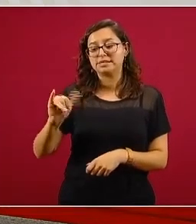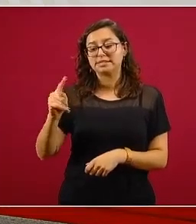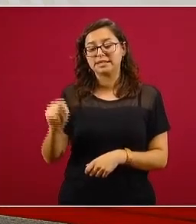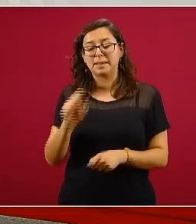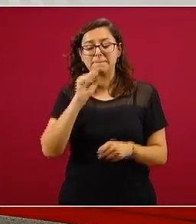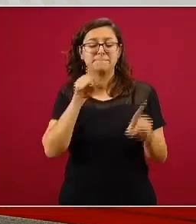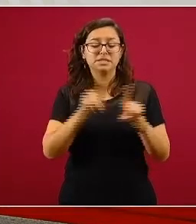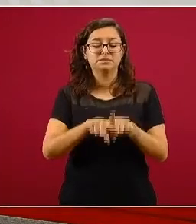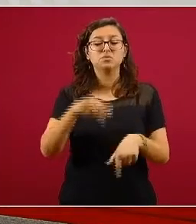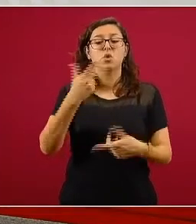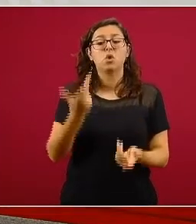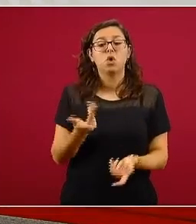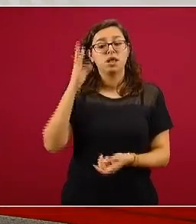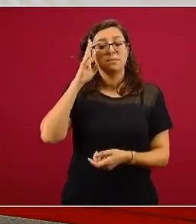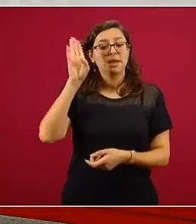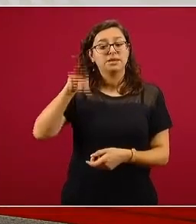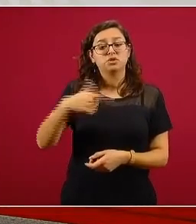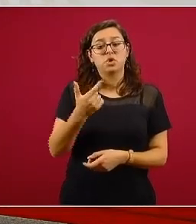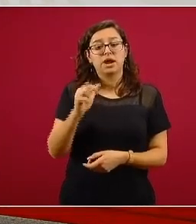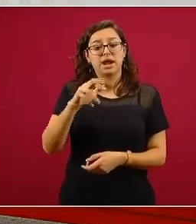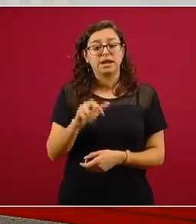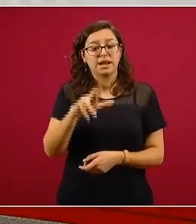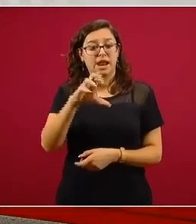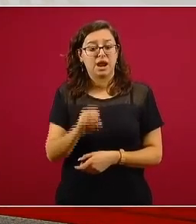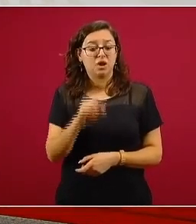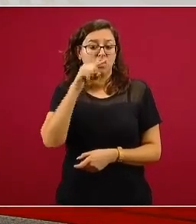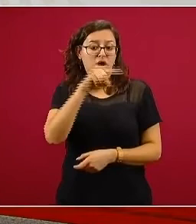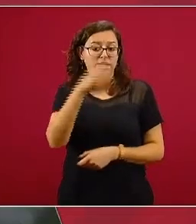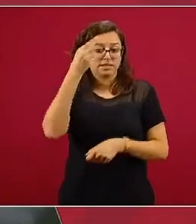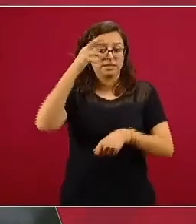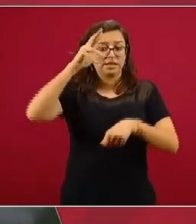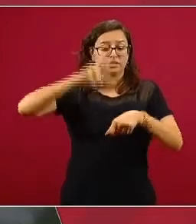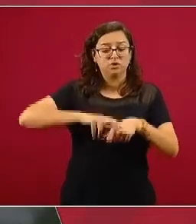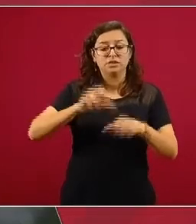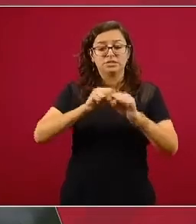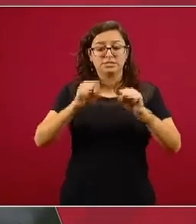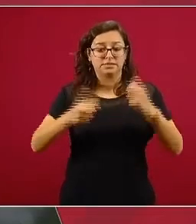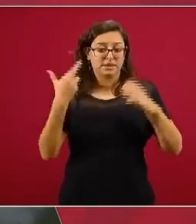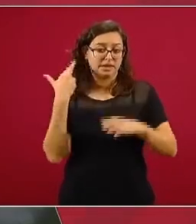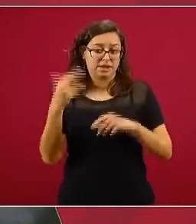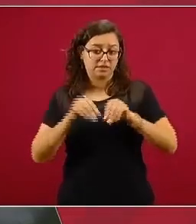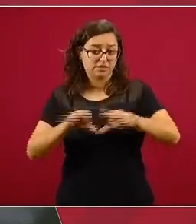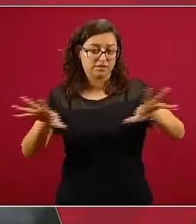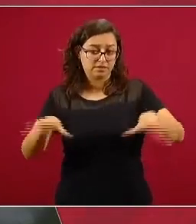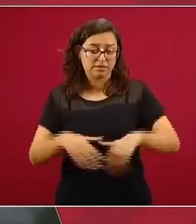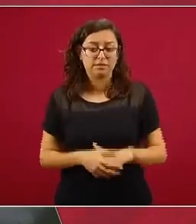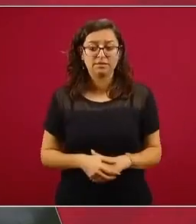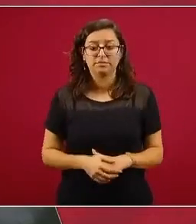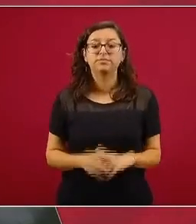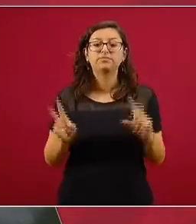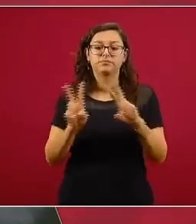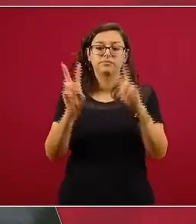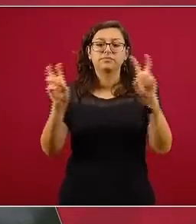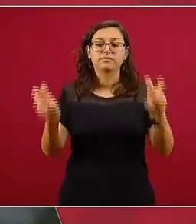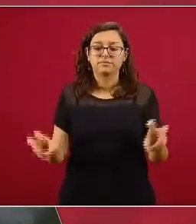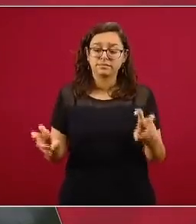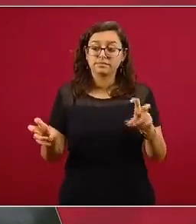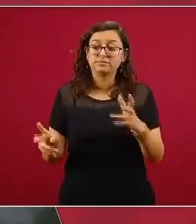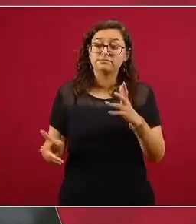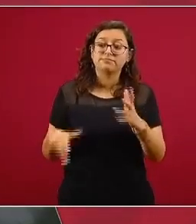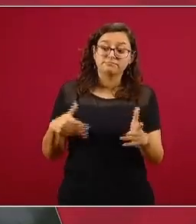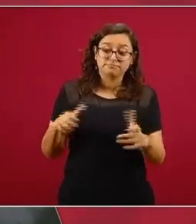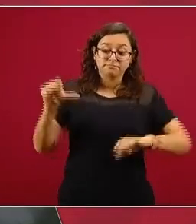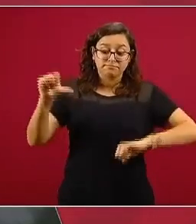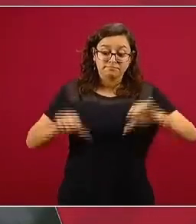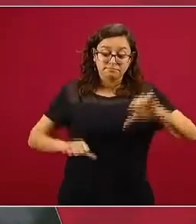Villamil, director del Sistema Público de Radiodifusión. El tema del seminario fue el retorno de lo público y